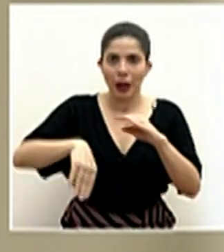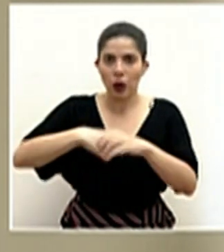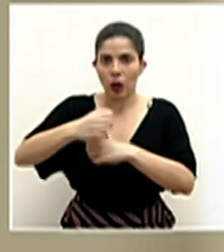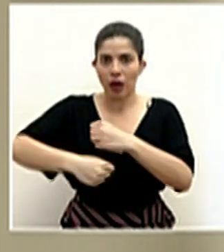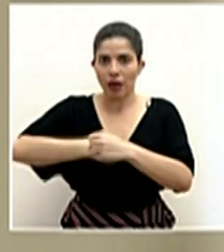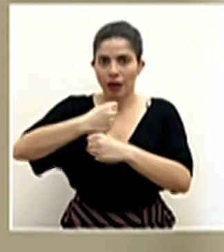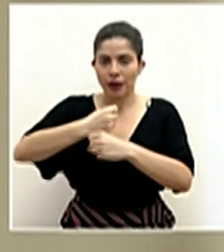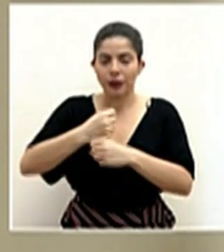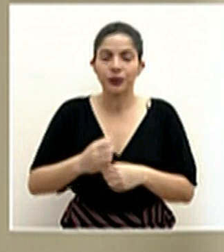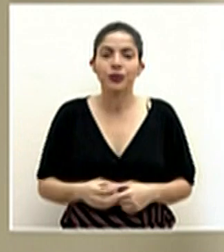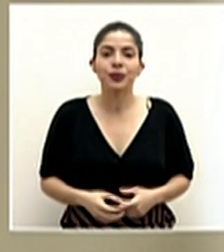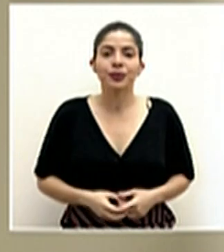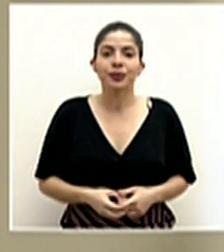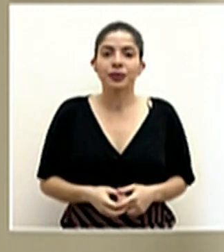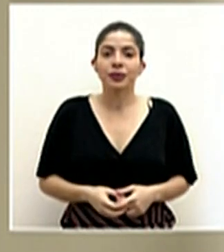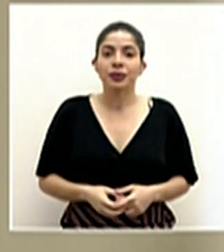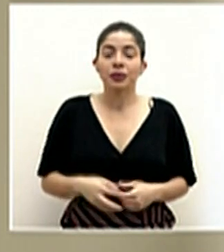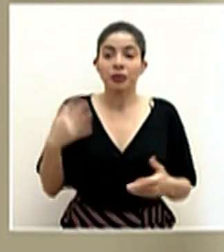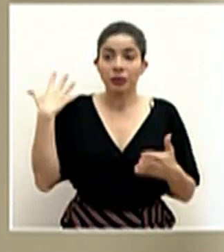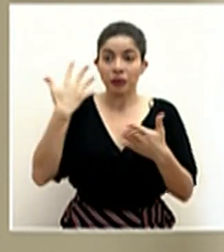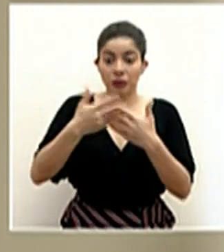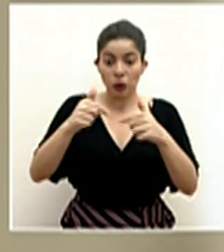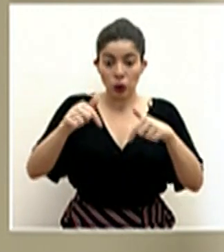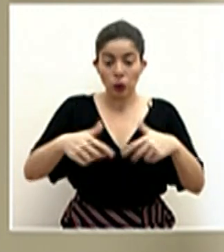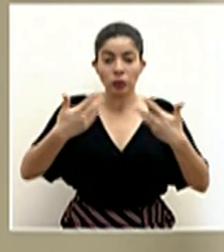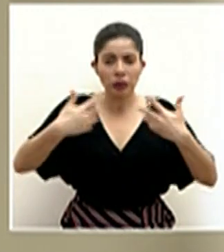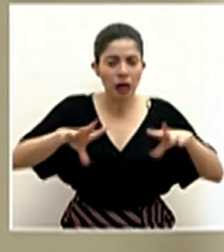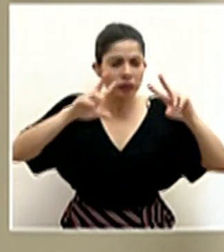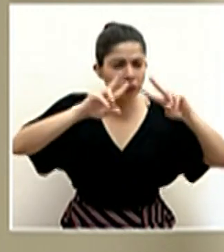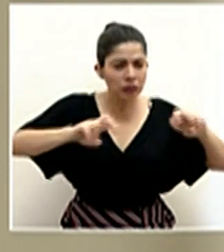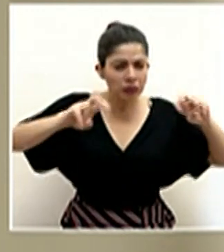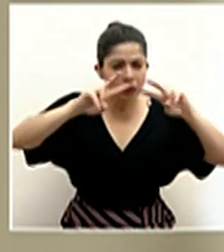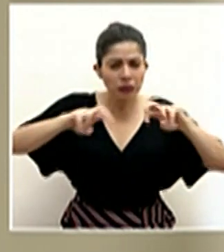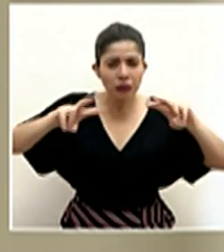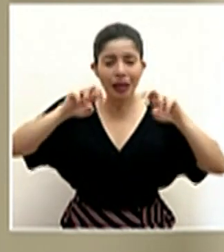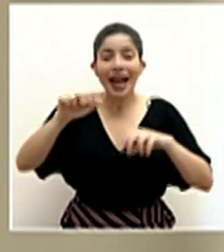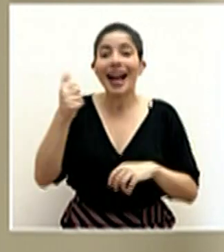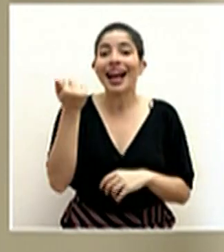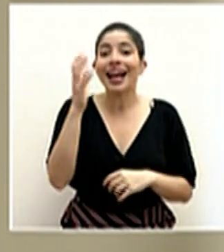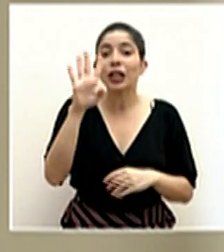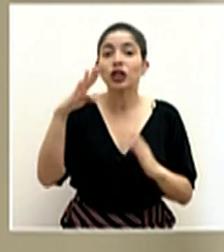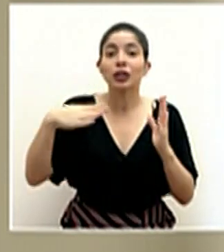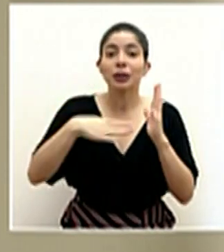edad. Al día de hoy se han descartado